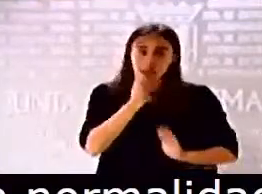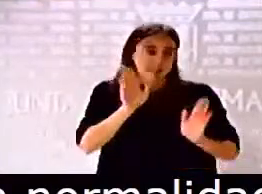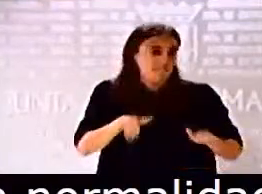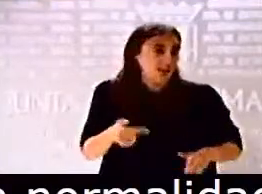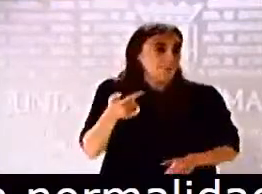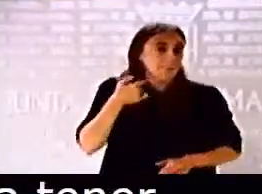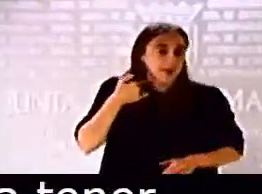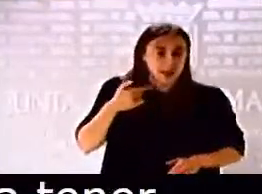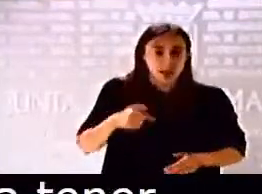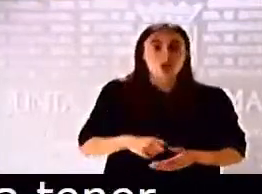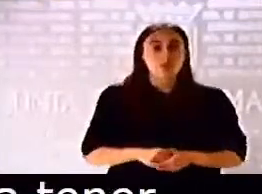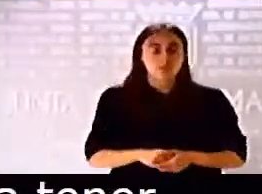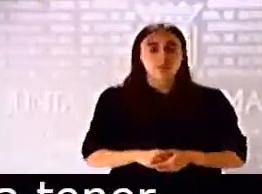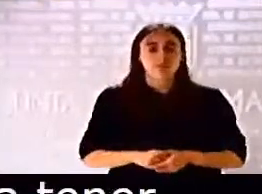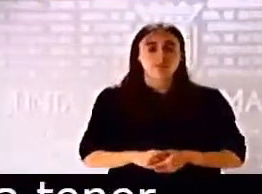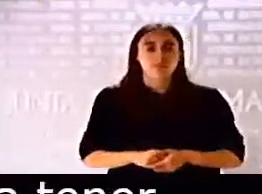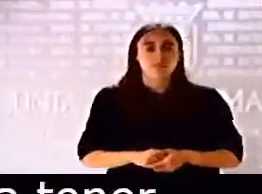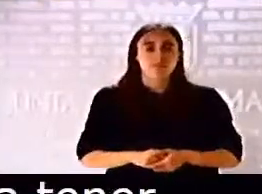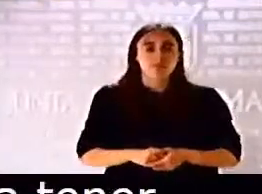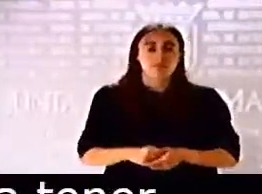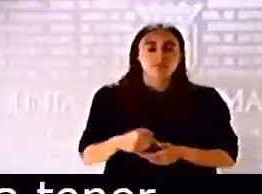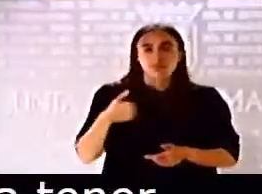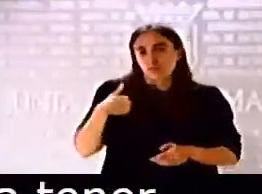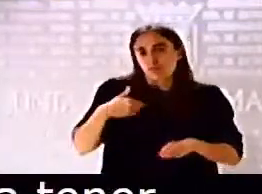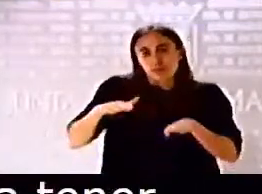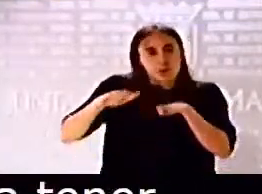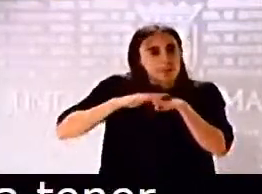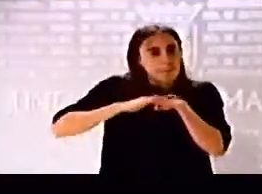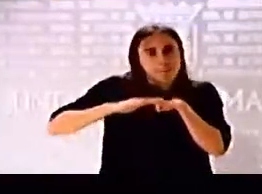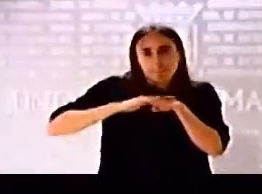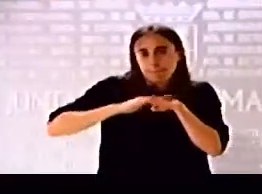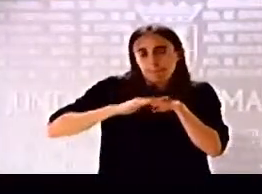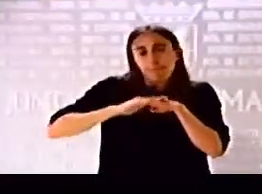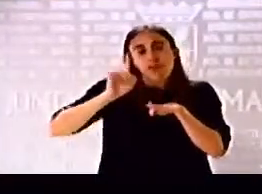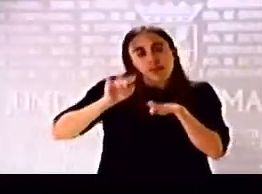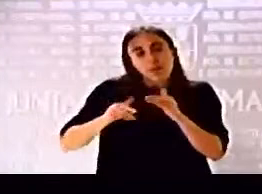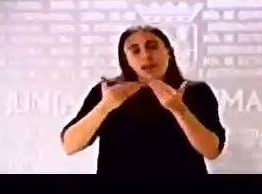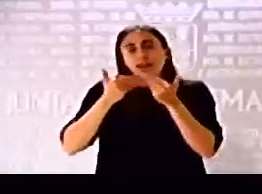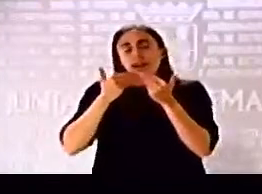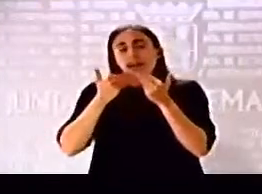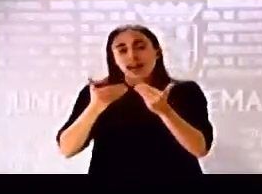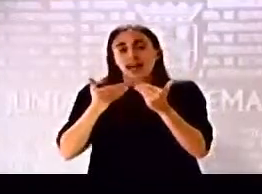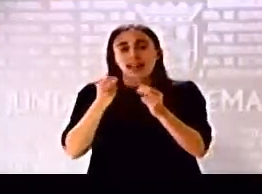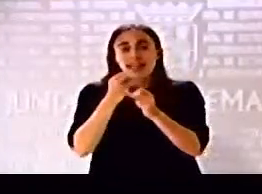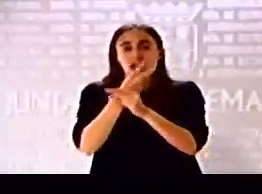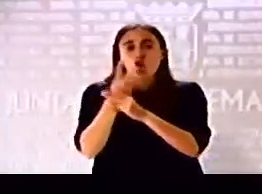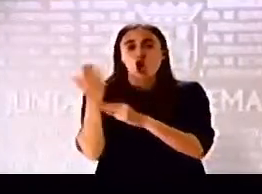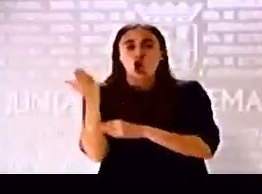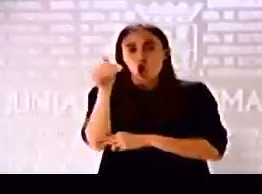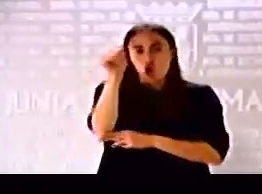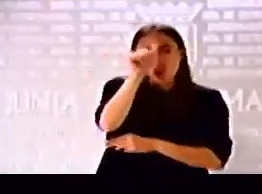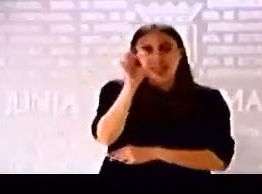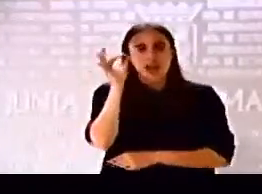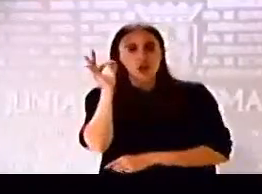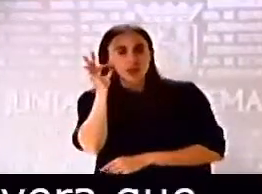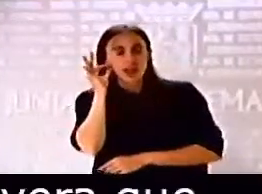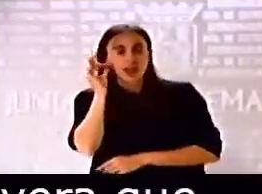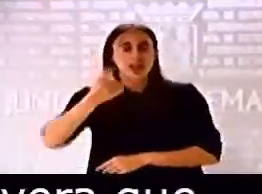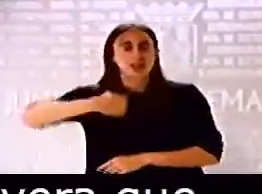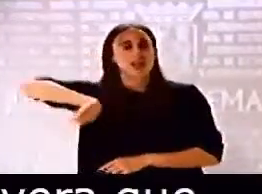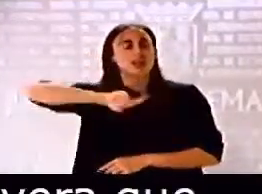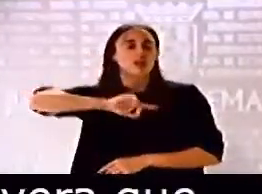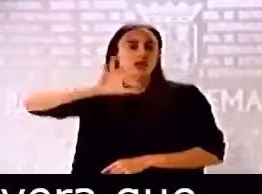yo esto le tengo que pedir disculpas y se lo tengo que agradecer a los hosteleros y a las hosteleras. En nuestra